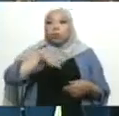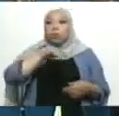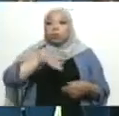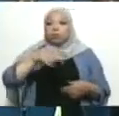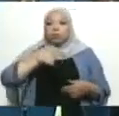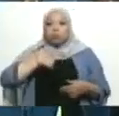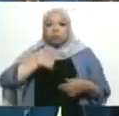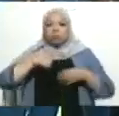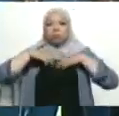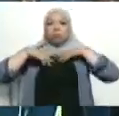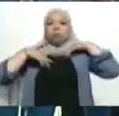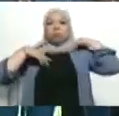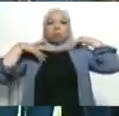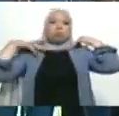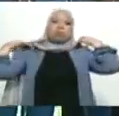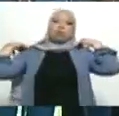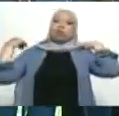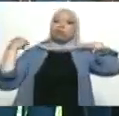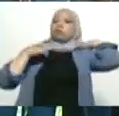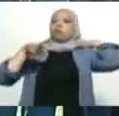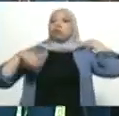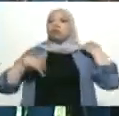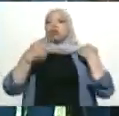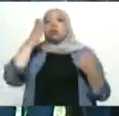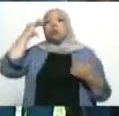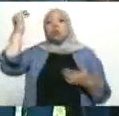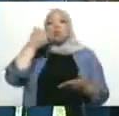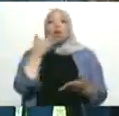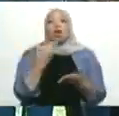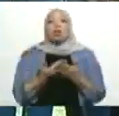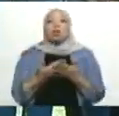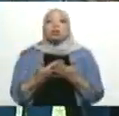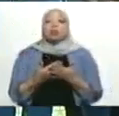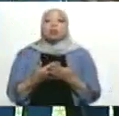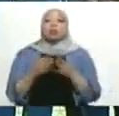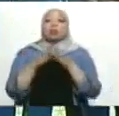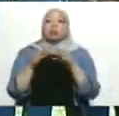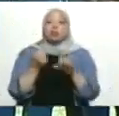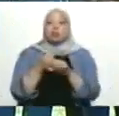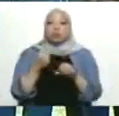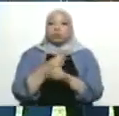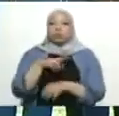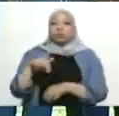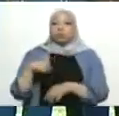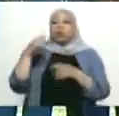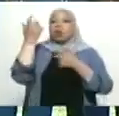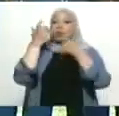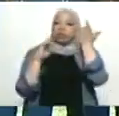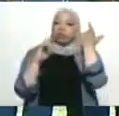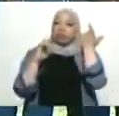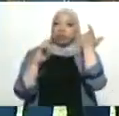pasara a uno, pero... Como Dios es grande y estoy convencido, cada día estoy más convencido que es chavista,